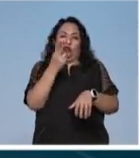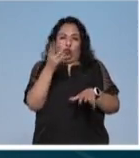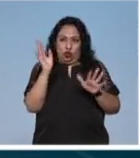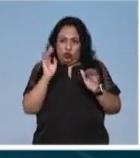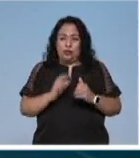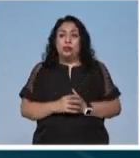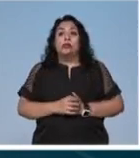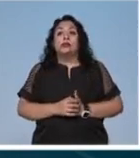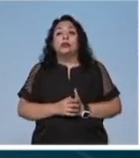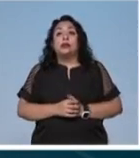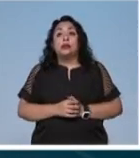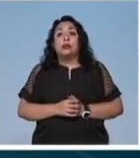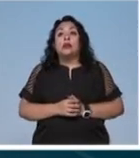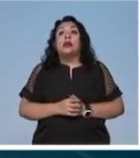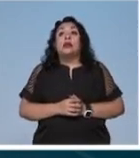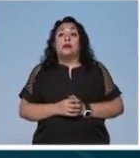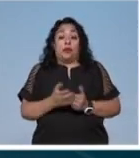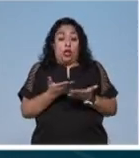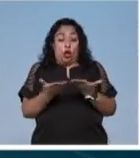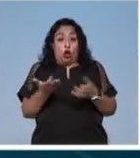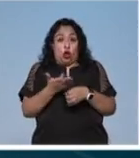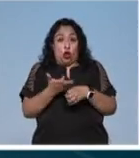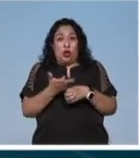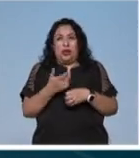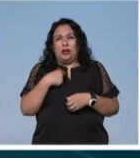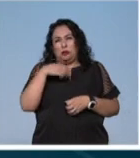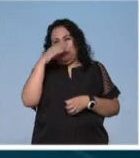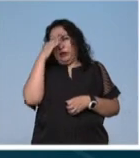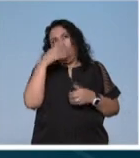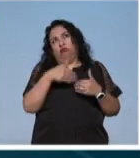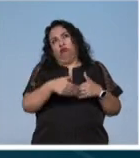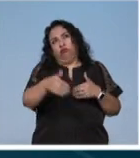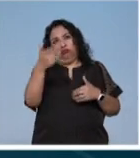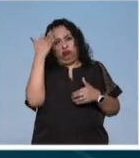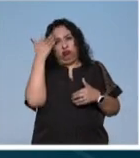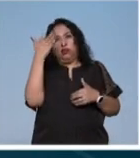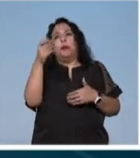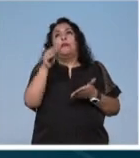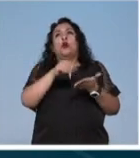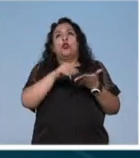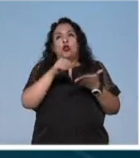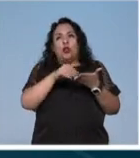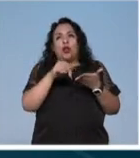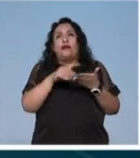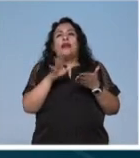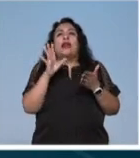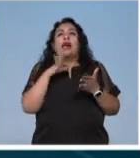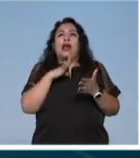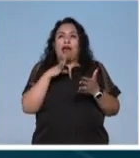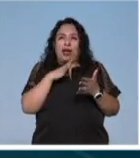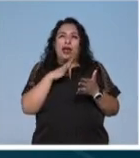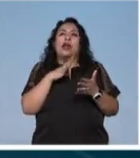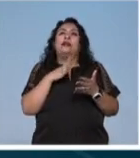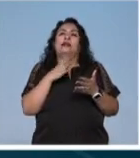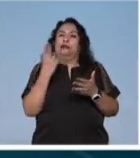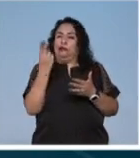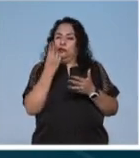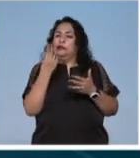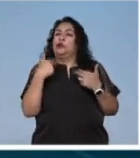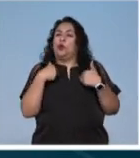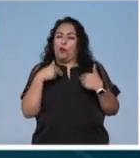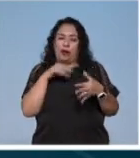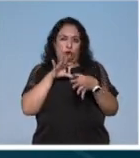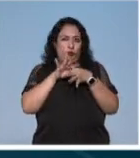necesitemos. En este momento yo creo que a largo plazo todavía es una dependencia totalmente todavía del humano, ¿no?